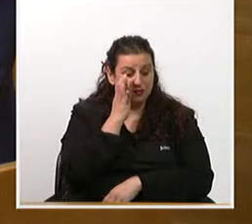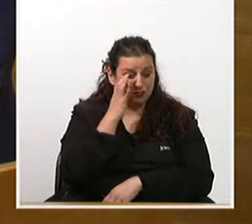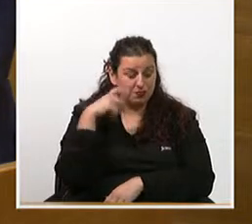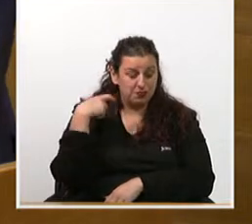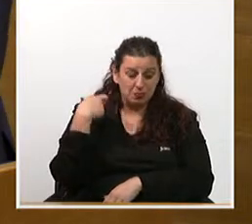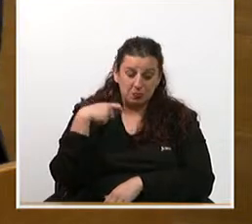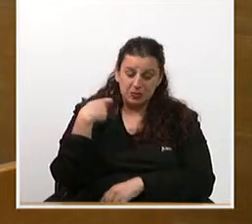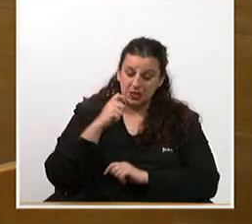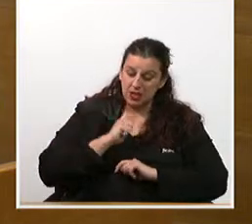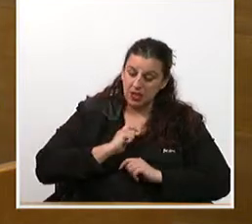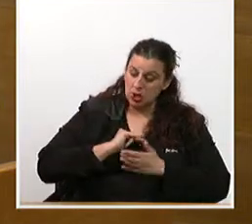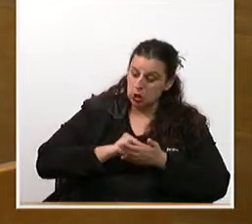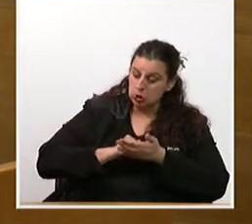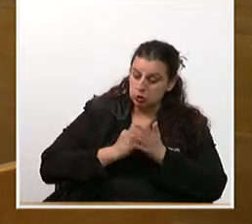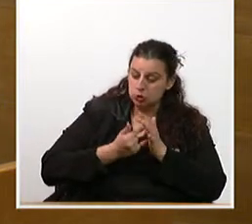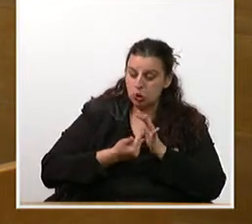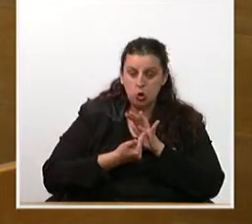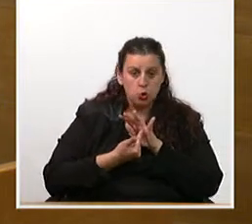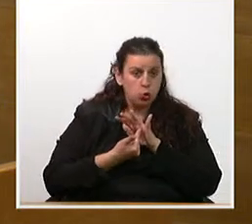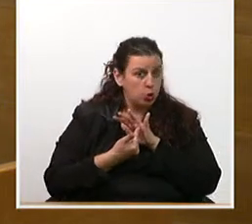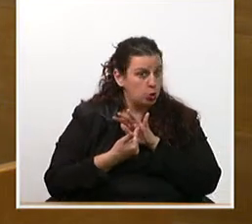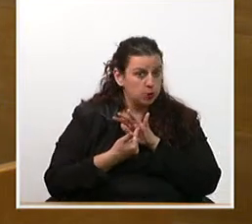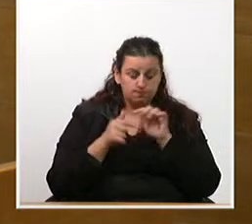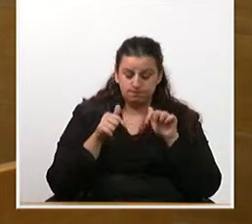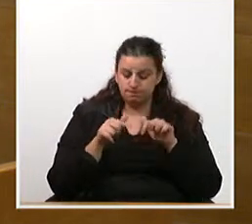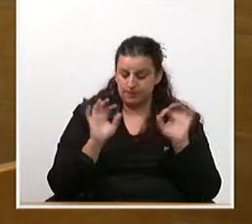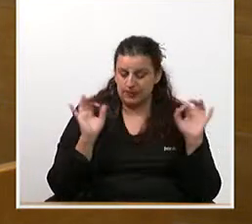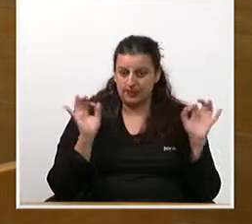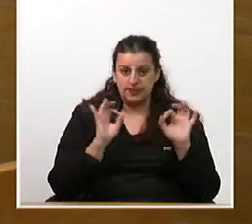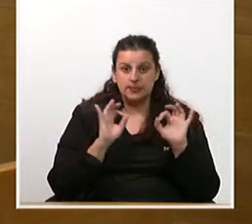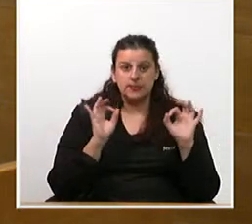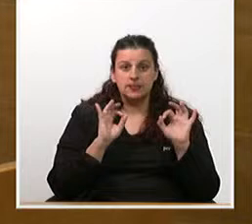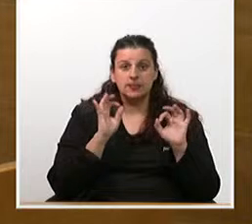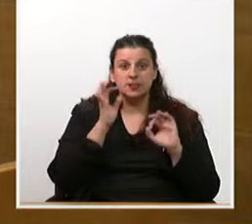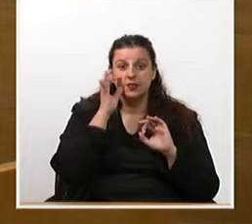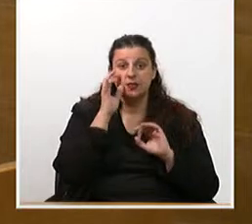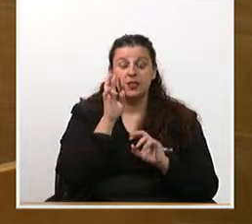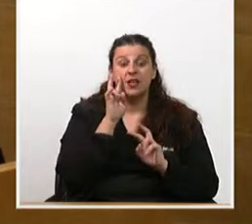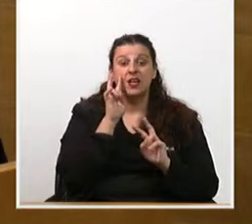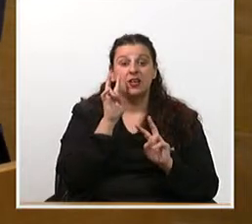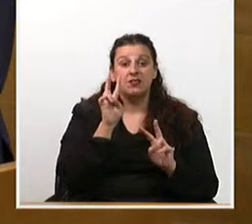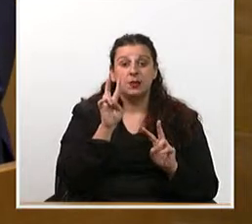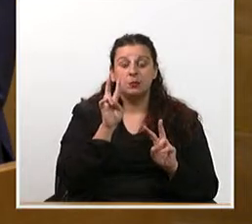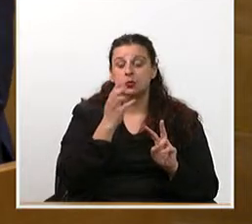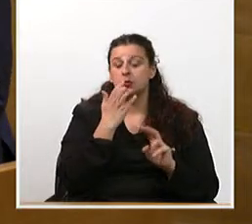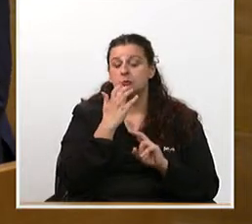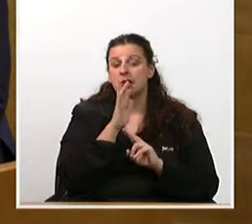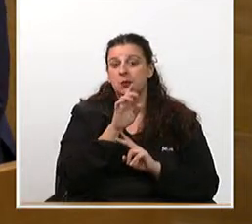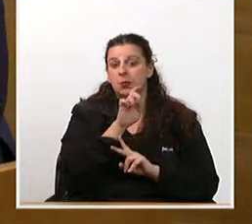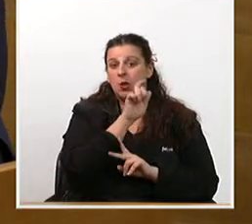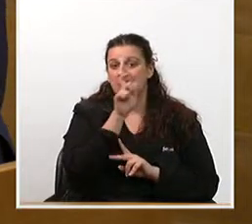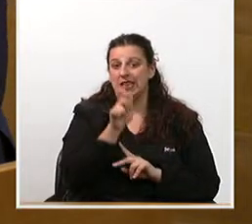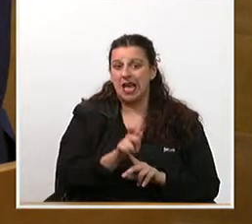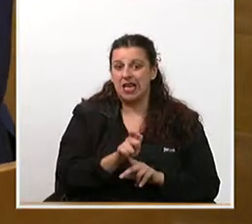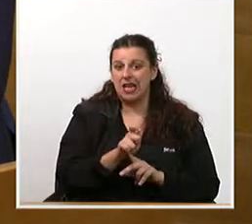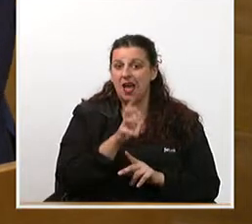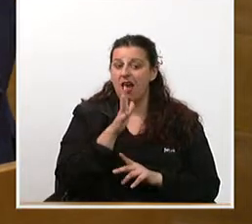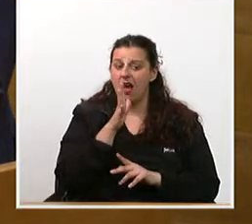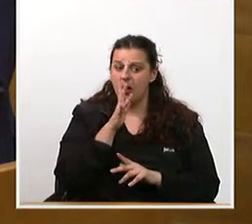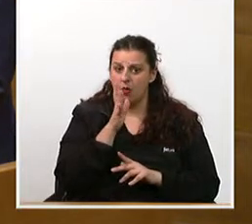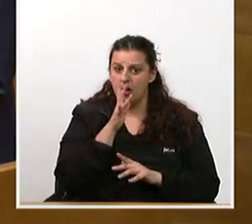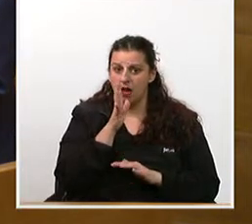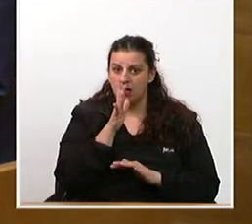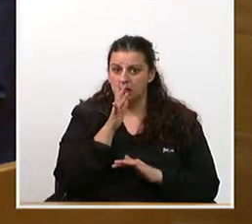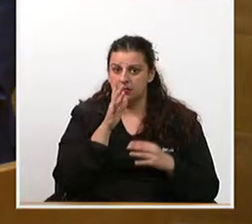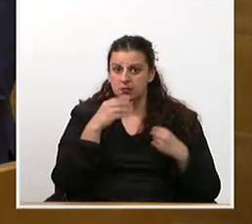sabido dar una solución O solución alguna a esto pues vemos como por ejemplo en en este momento viven